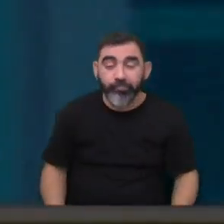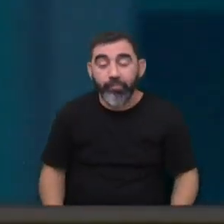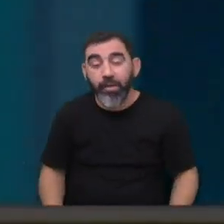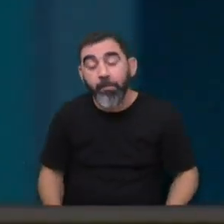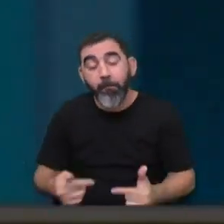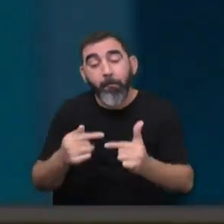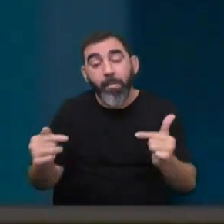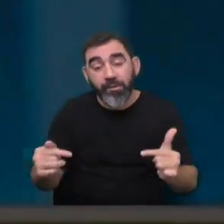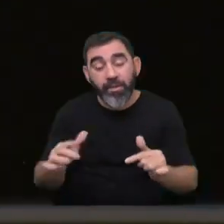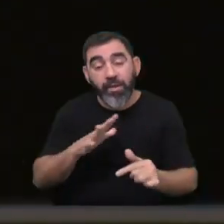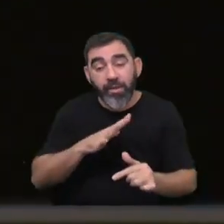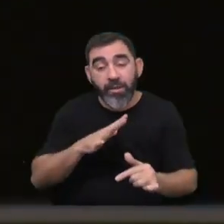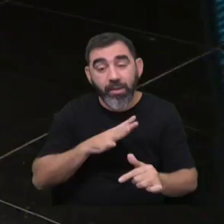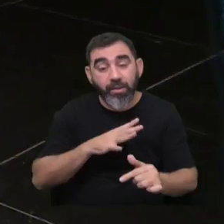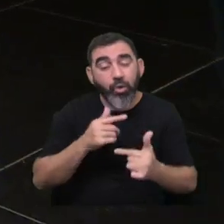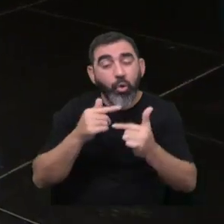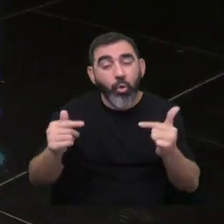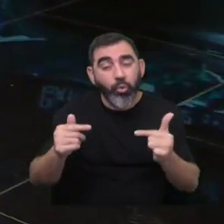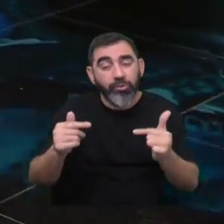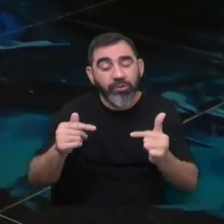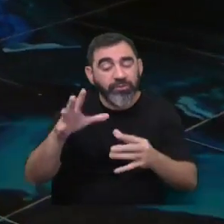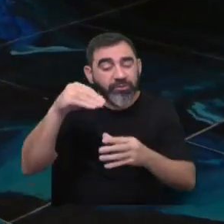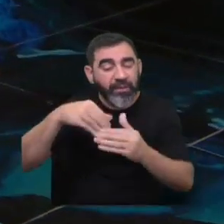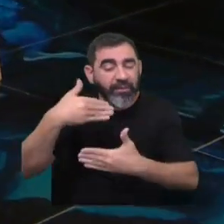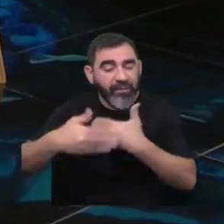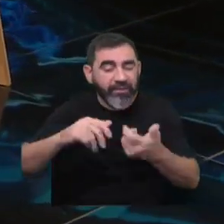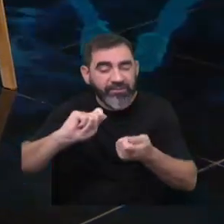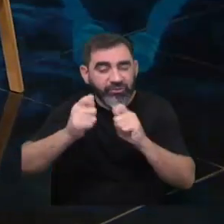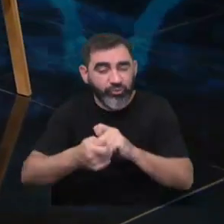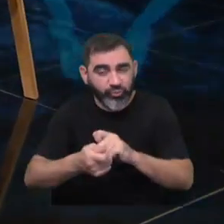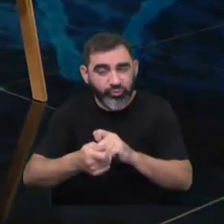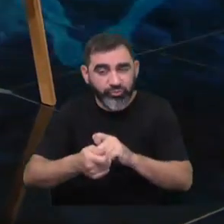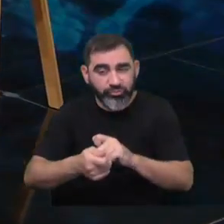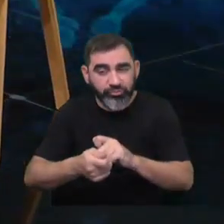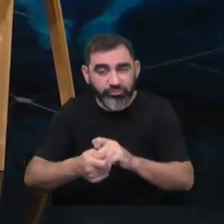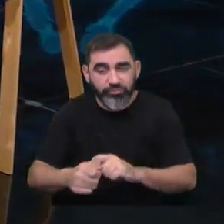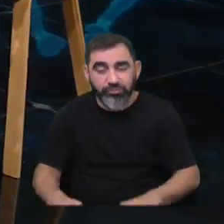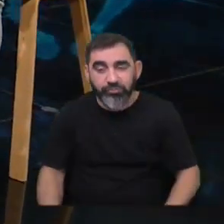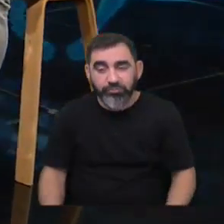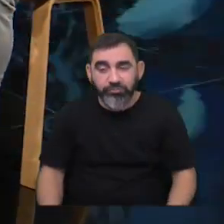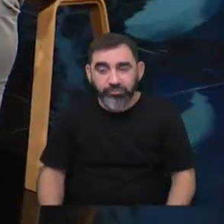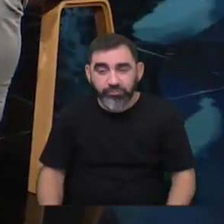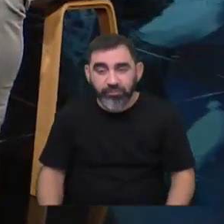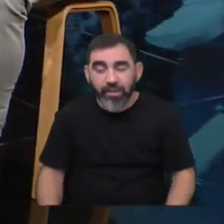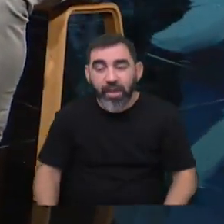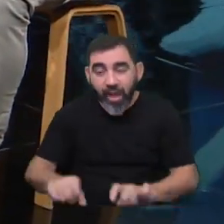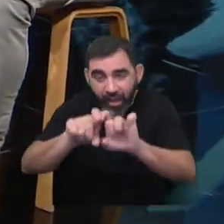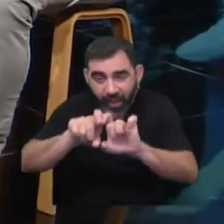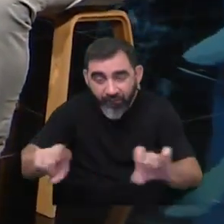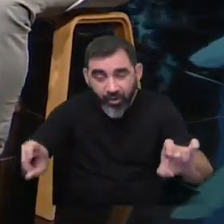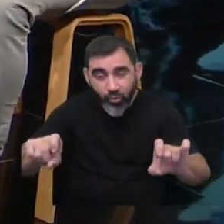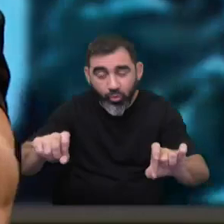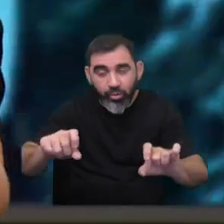hechos muchos en base a elementos de transición interna, lo que habrán visto en la tabla periódica, los elementos que están abajo, esos son elementos